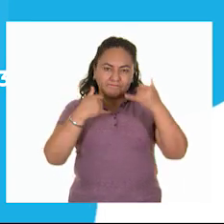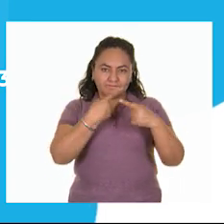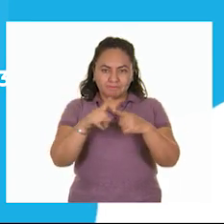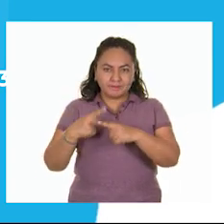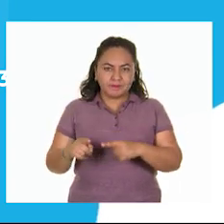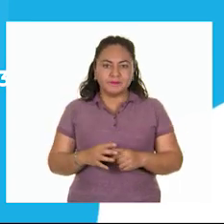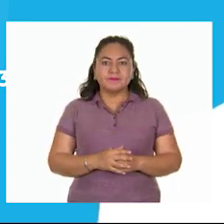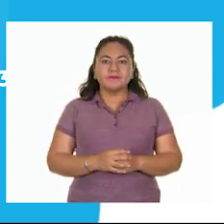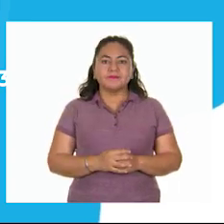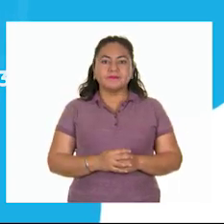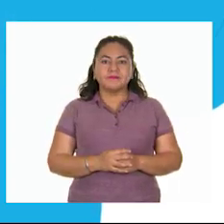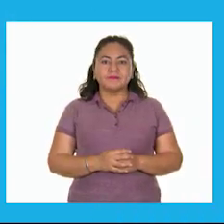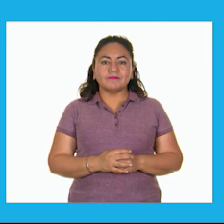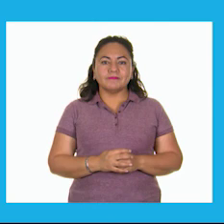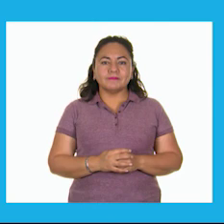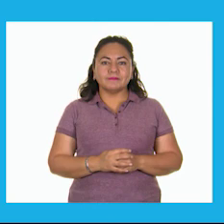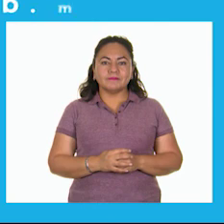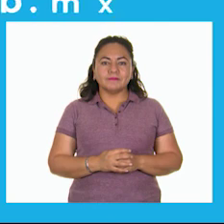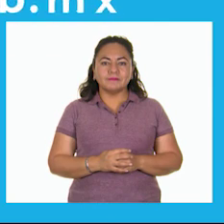líneas.